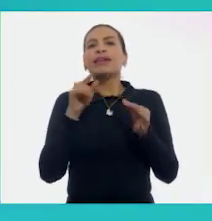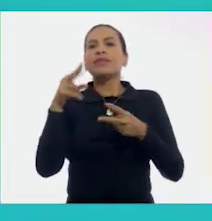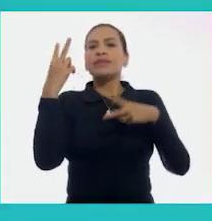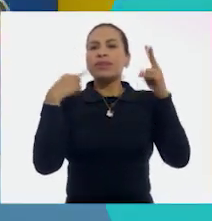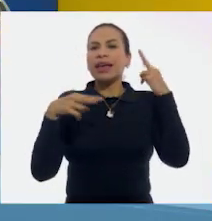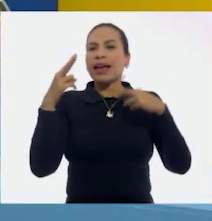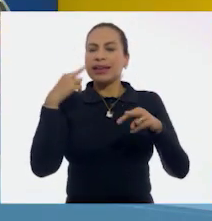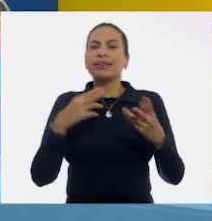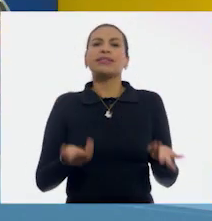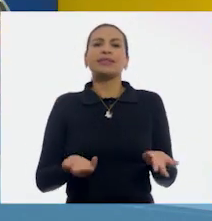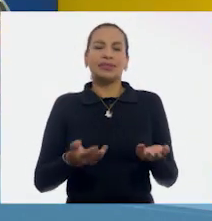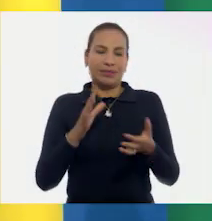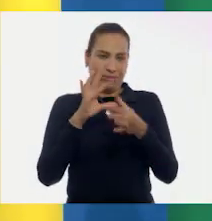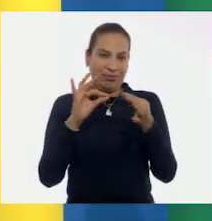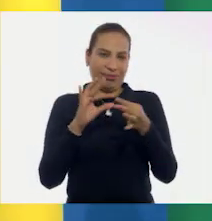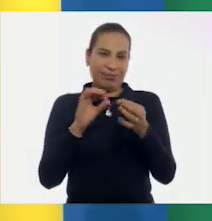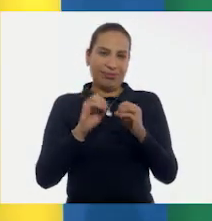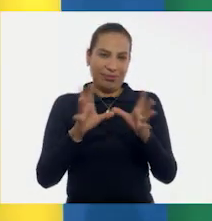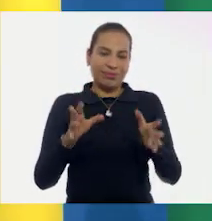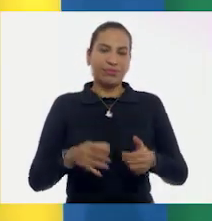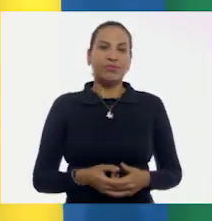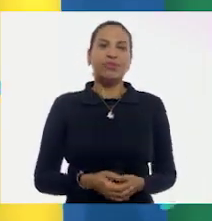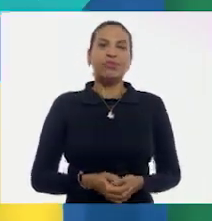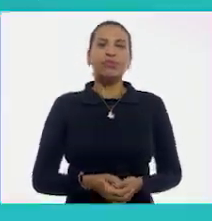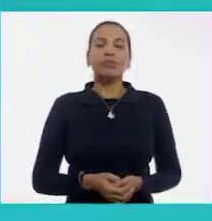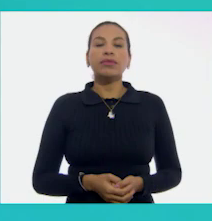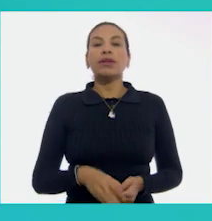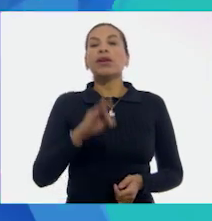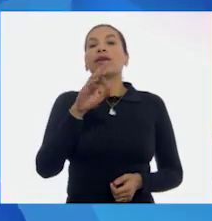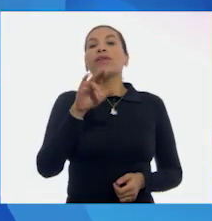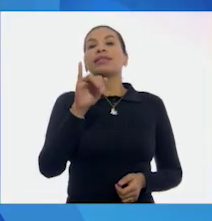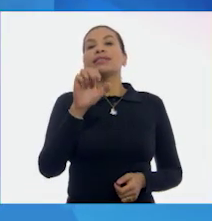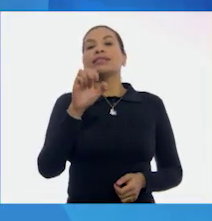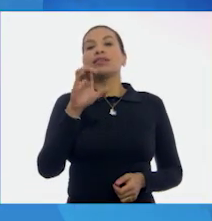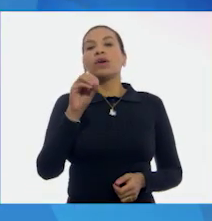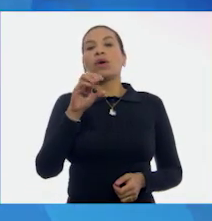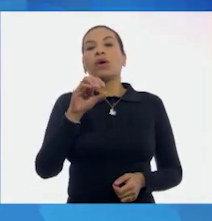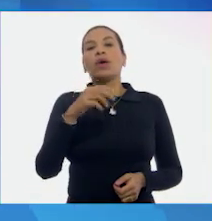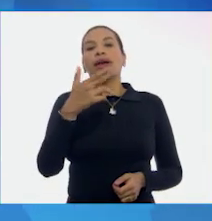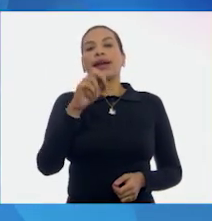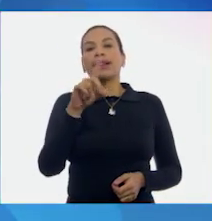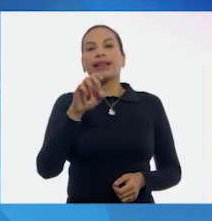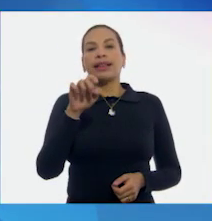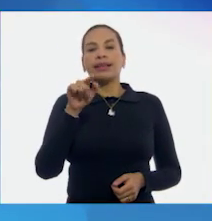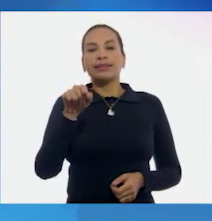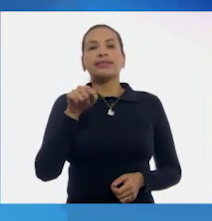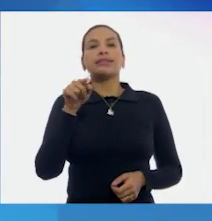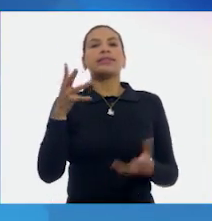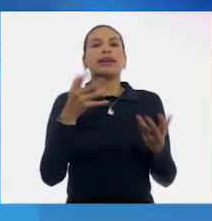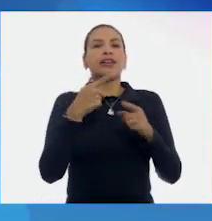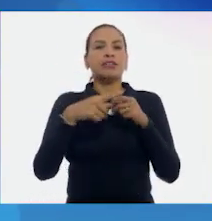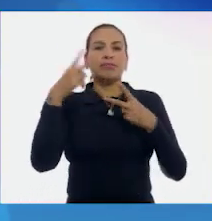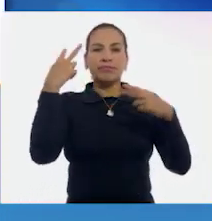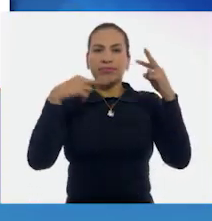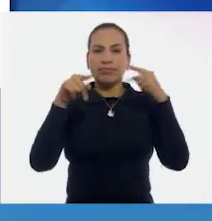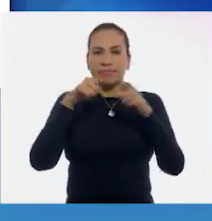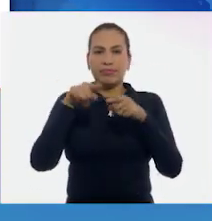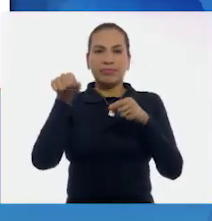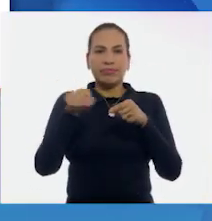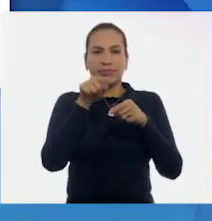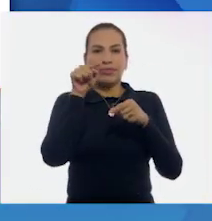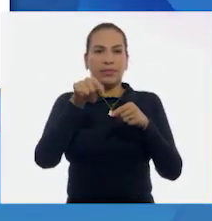viajes, Clarisa? Con gusto, maestra. Francisco Hernández de Córdoba intentó recorrer la península de